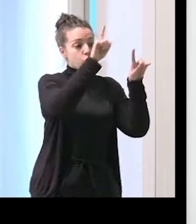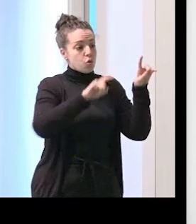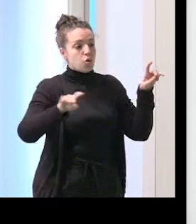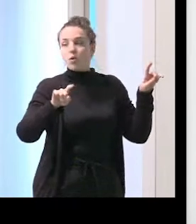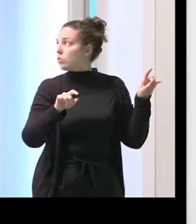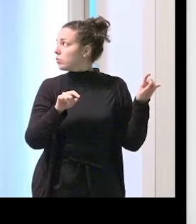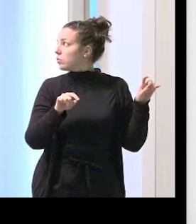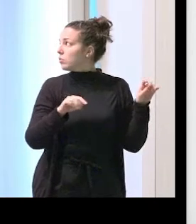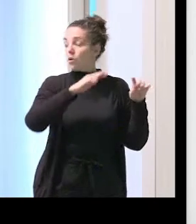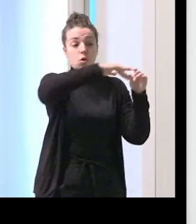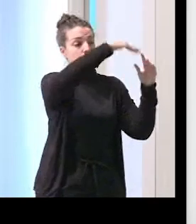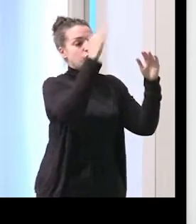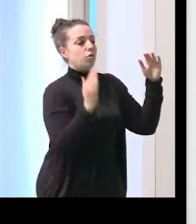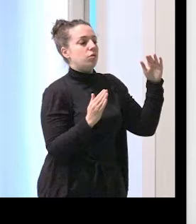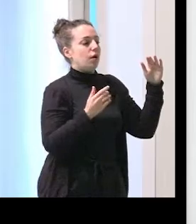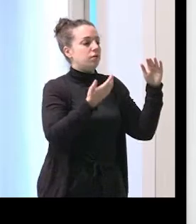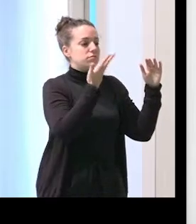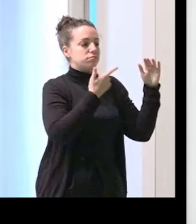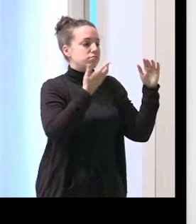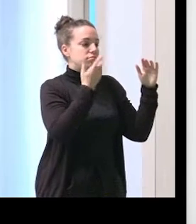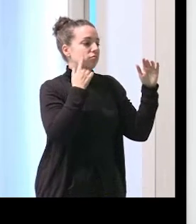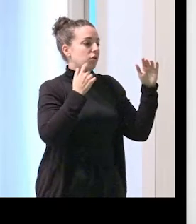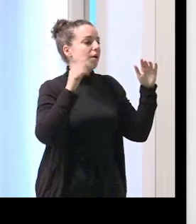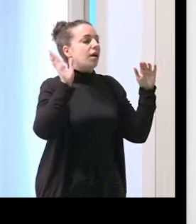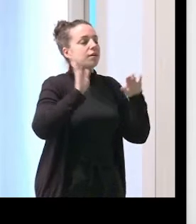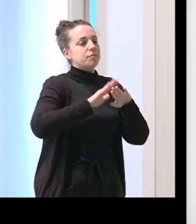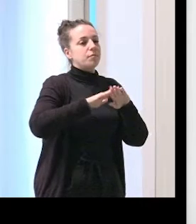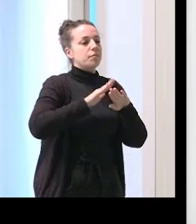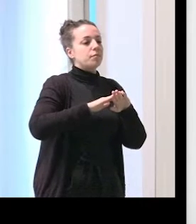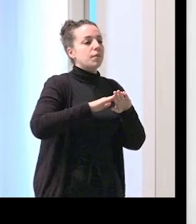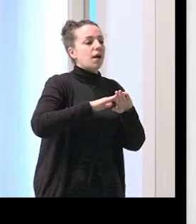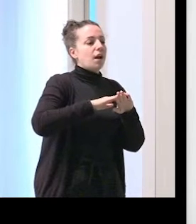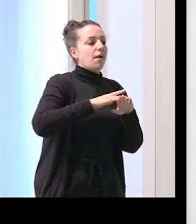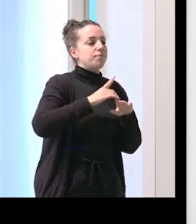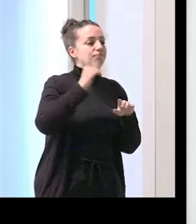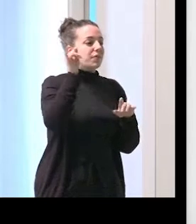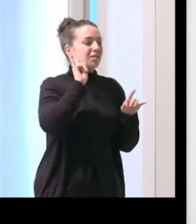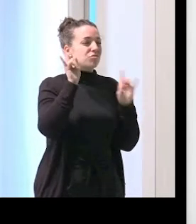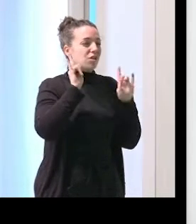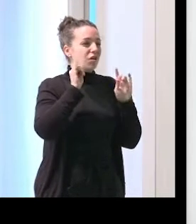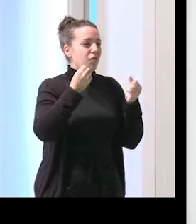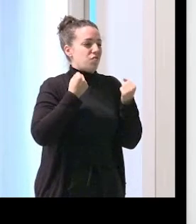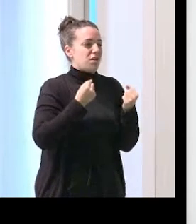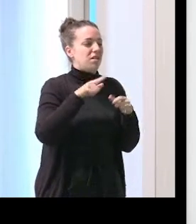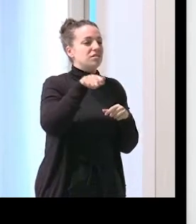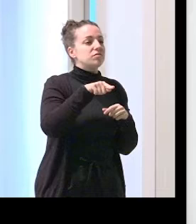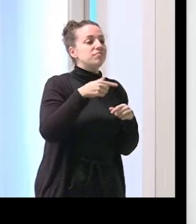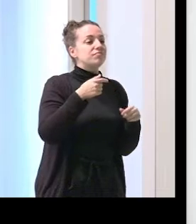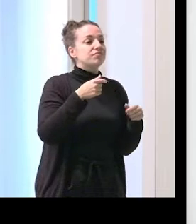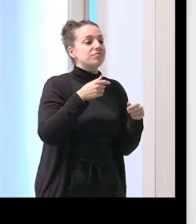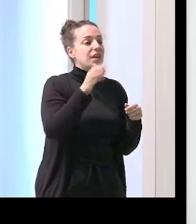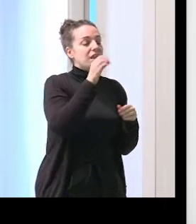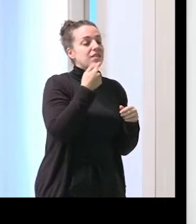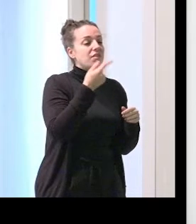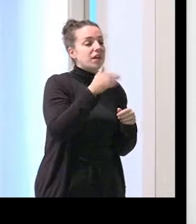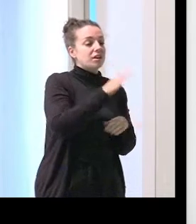sorderas, que tengamos pérdida de las frecuencias agudas. Entonces, esto añade más problemas. Y la evidencia indica que los niños y adultos